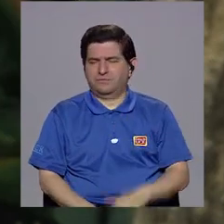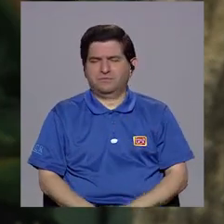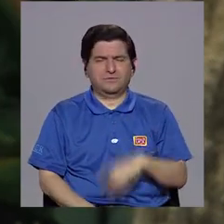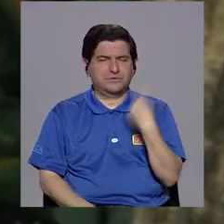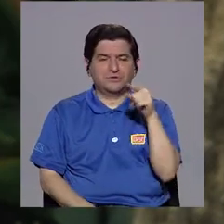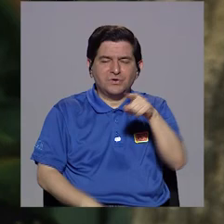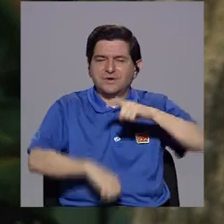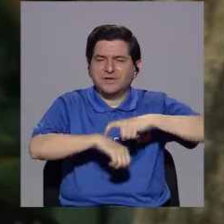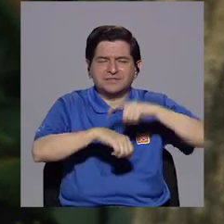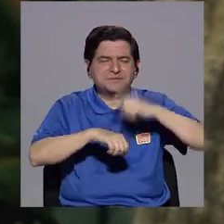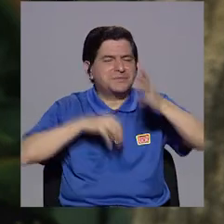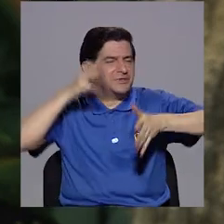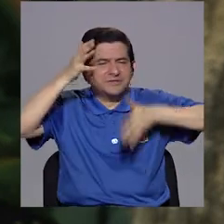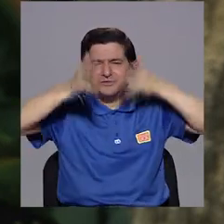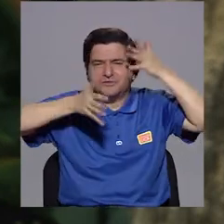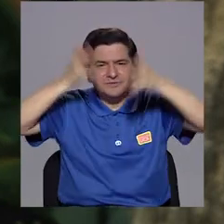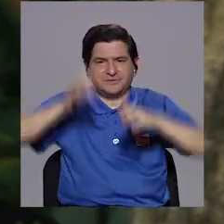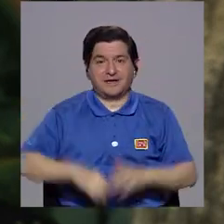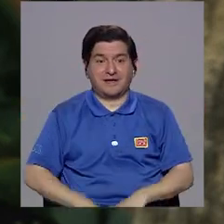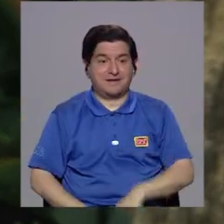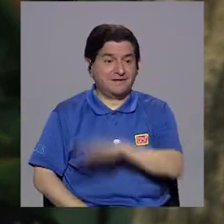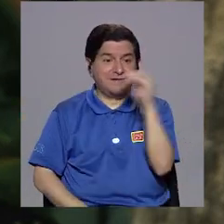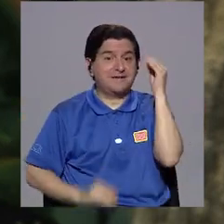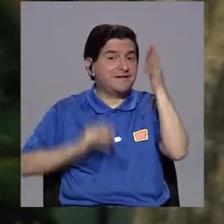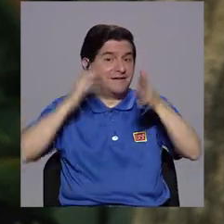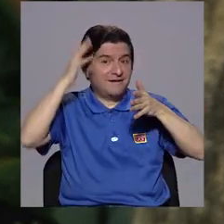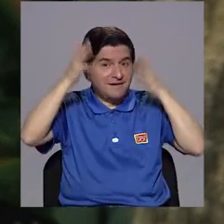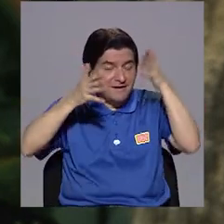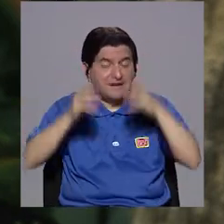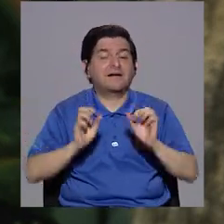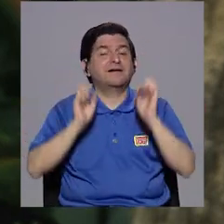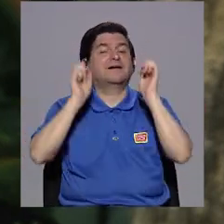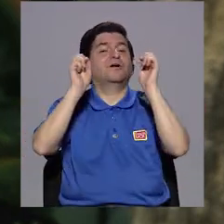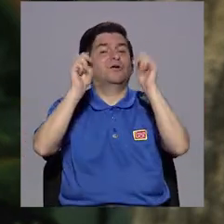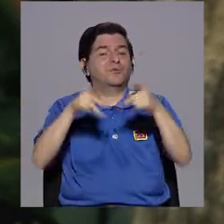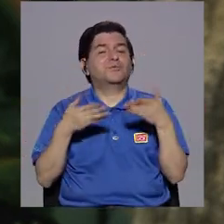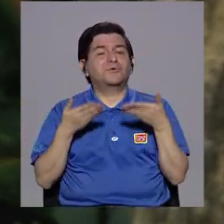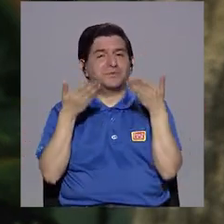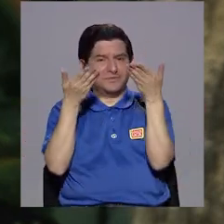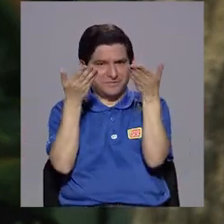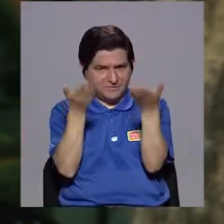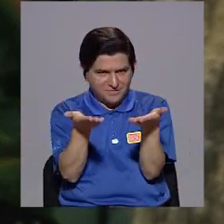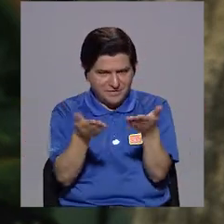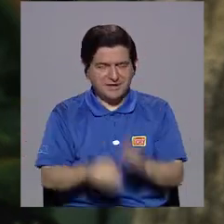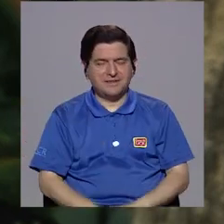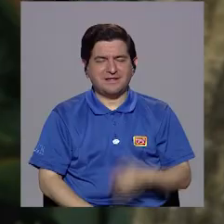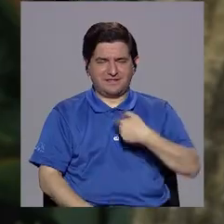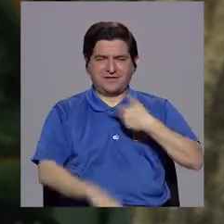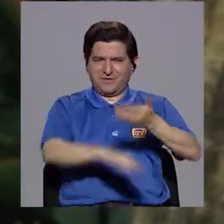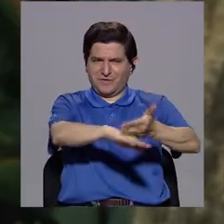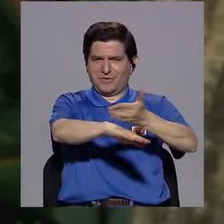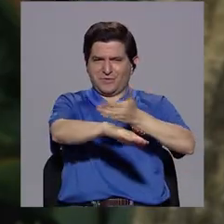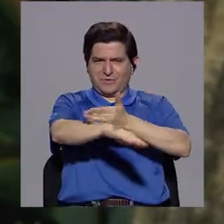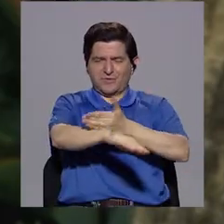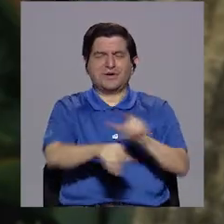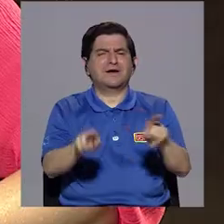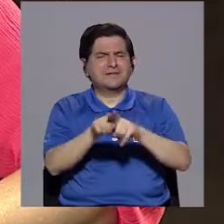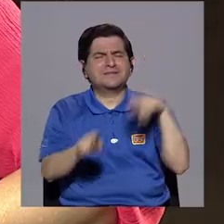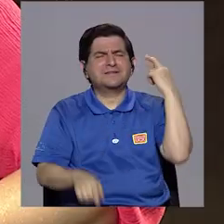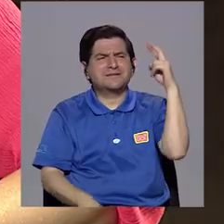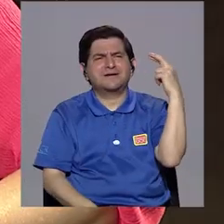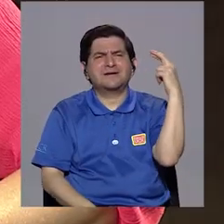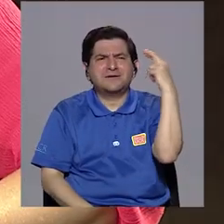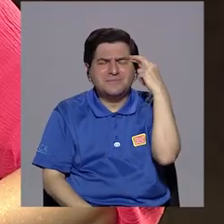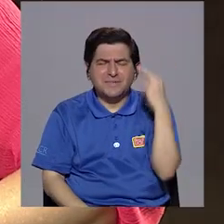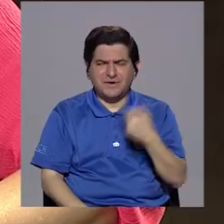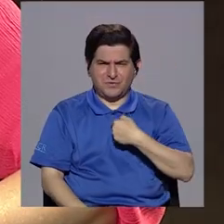estás simplemente ahí creando. Y la creación siempre tiene esta posibilidad, ¿verdad? De crecer, de